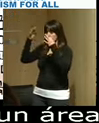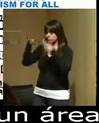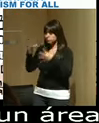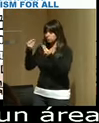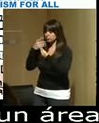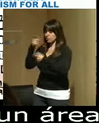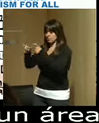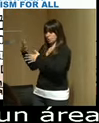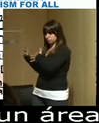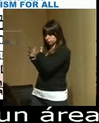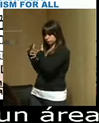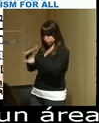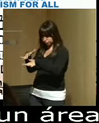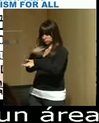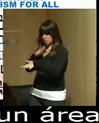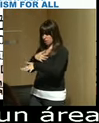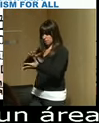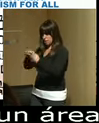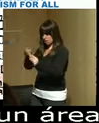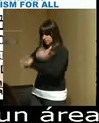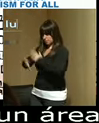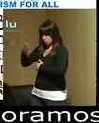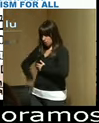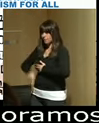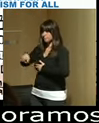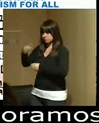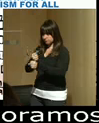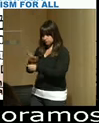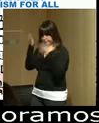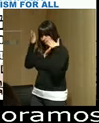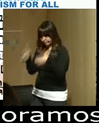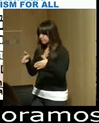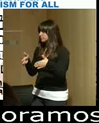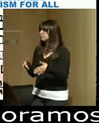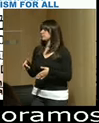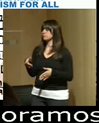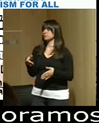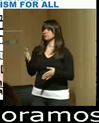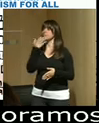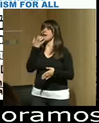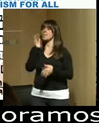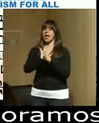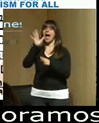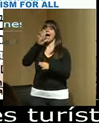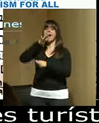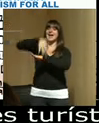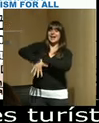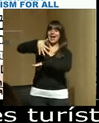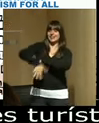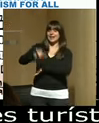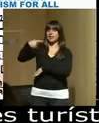mundo y no están en condiciones. Acá tengo un ejemplo, está la compañera que la estoy viendo, que es las cataratas del Iguazú, que es un